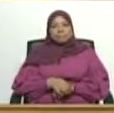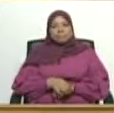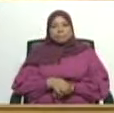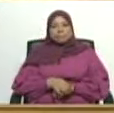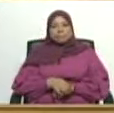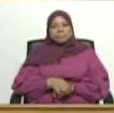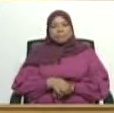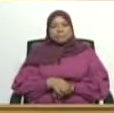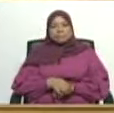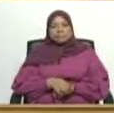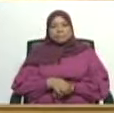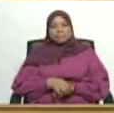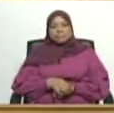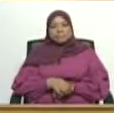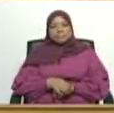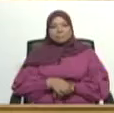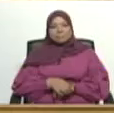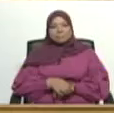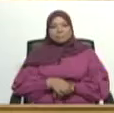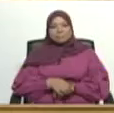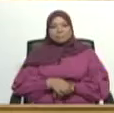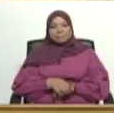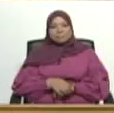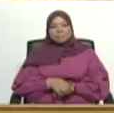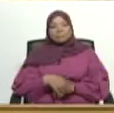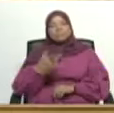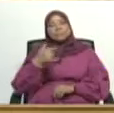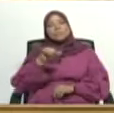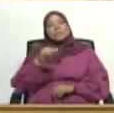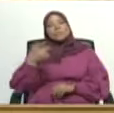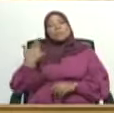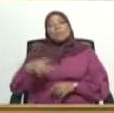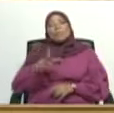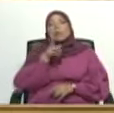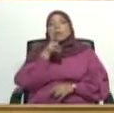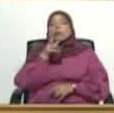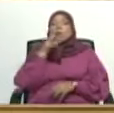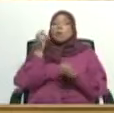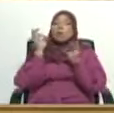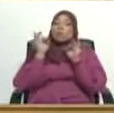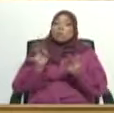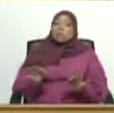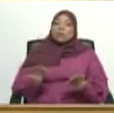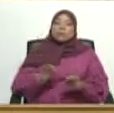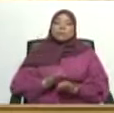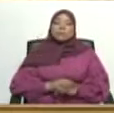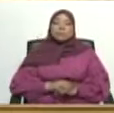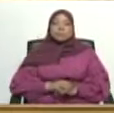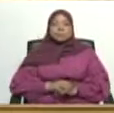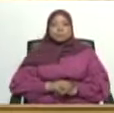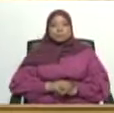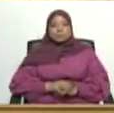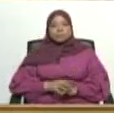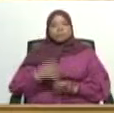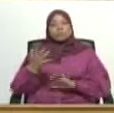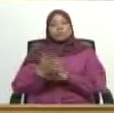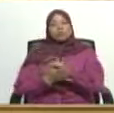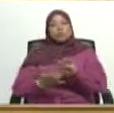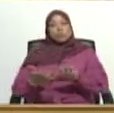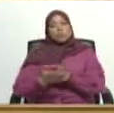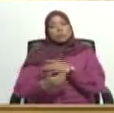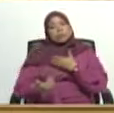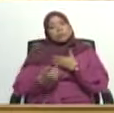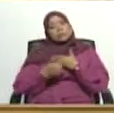ha sido llevado a los niveles más extremos de crimen contra niños,